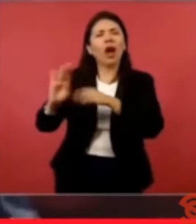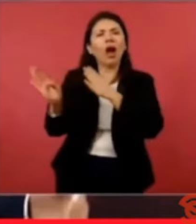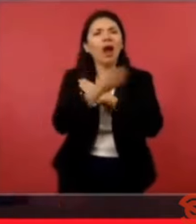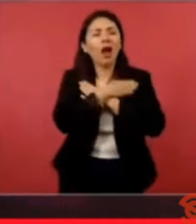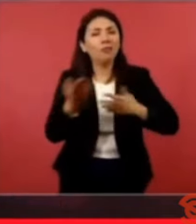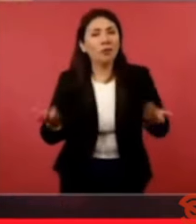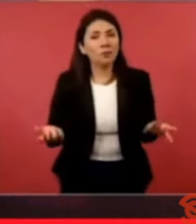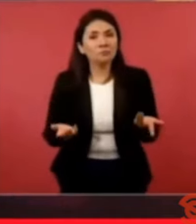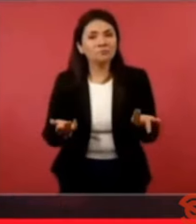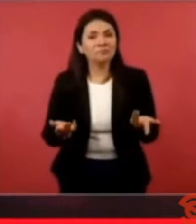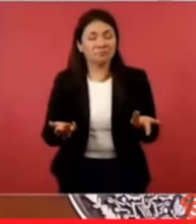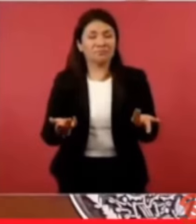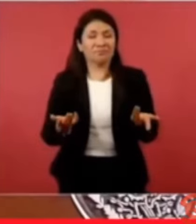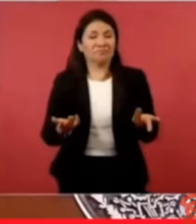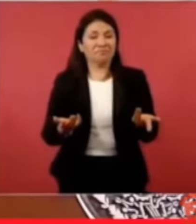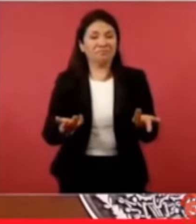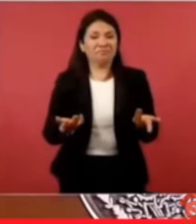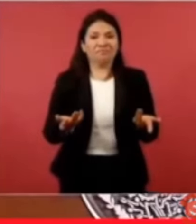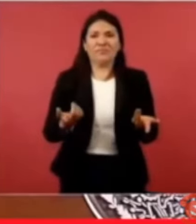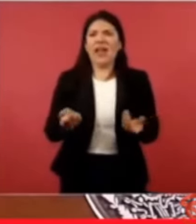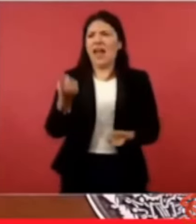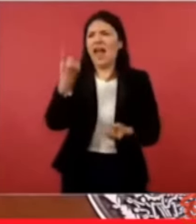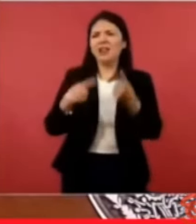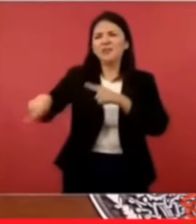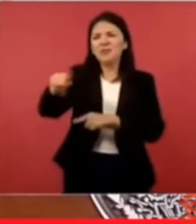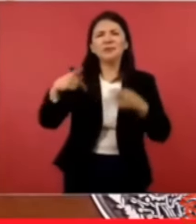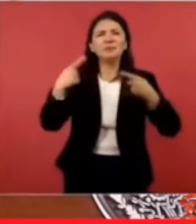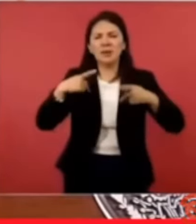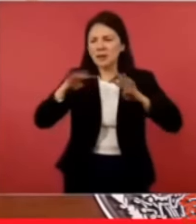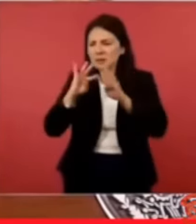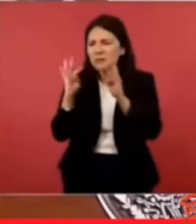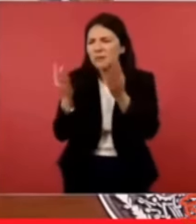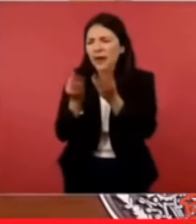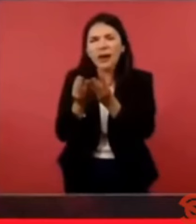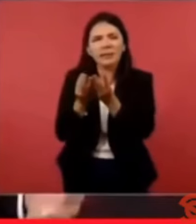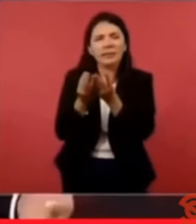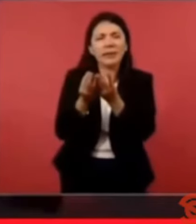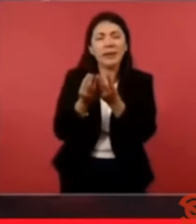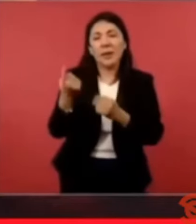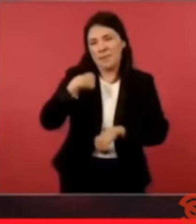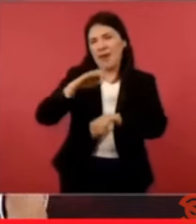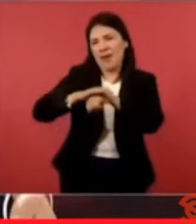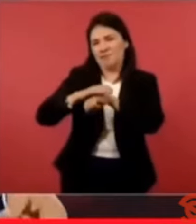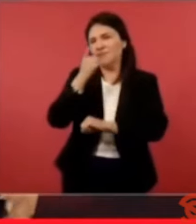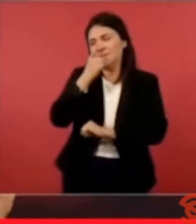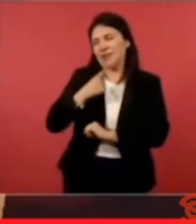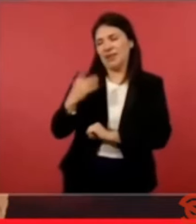Entonces creo que habían 10 ahí, dijo, a ver, dijo mi amigo,